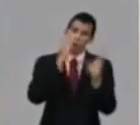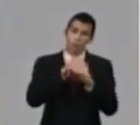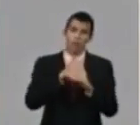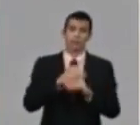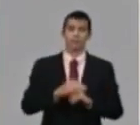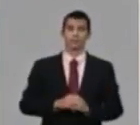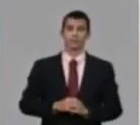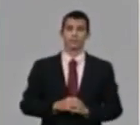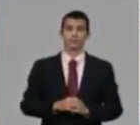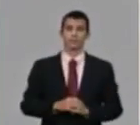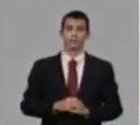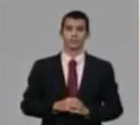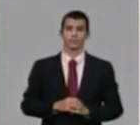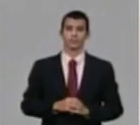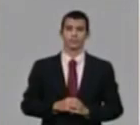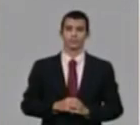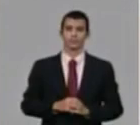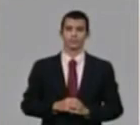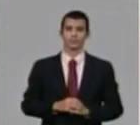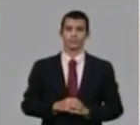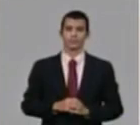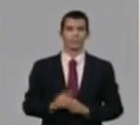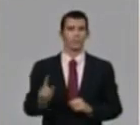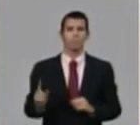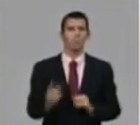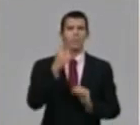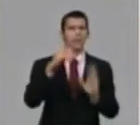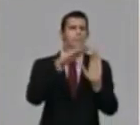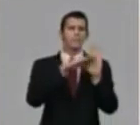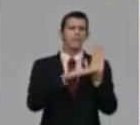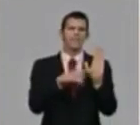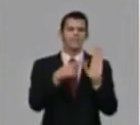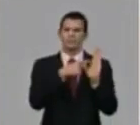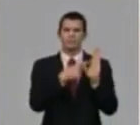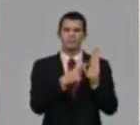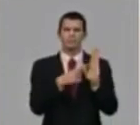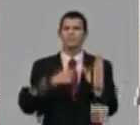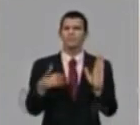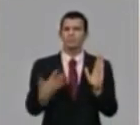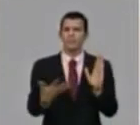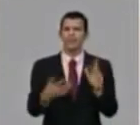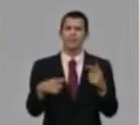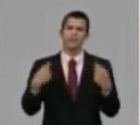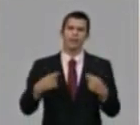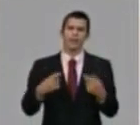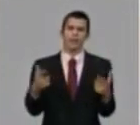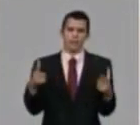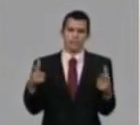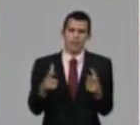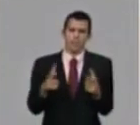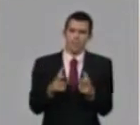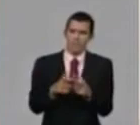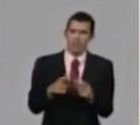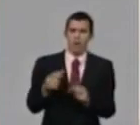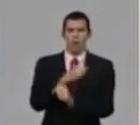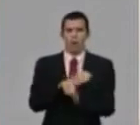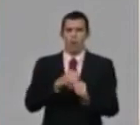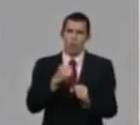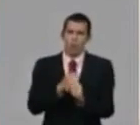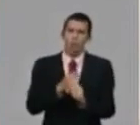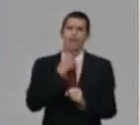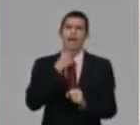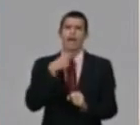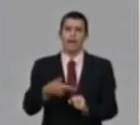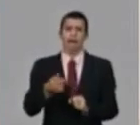una disminución del tipo impositivo de los pagos a cuenta que del impuesto sobre las utilidades tienen que realizar aquellas entidades que se vean afectadas